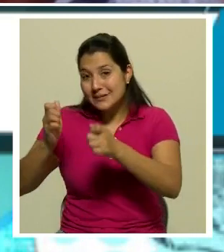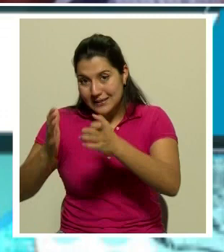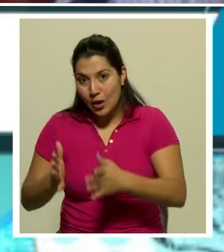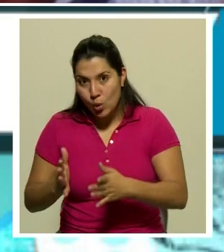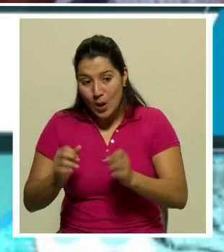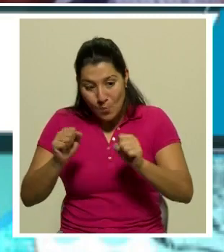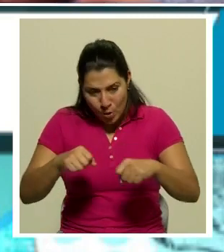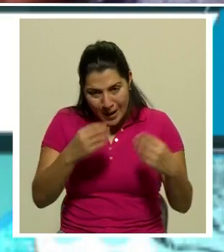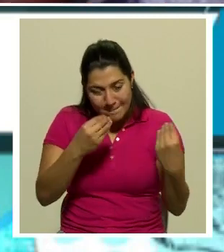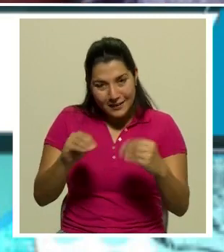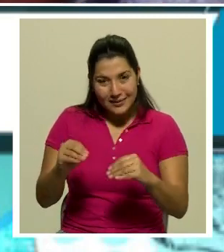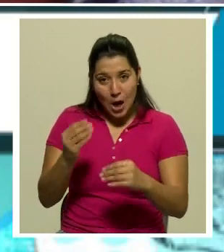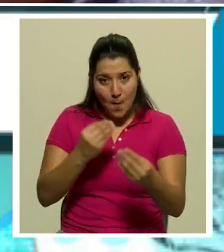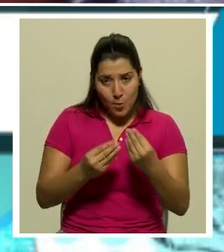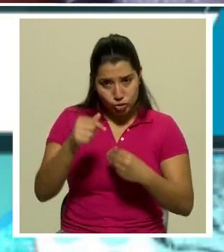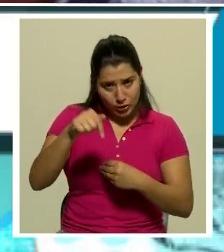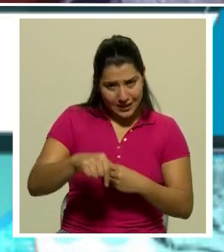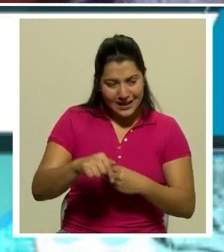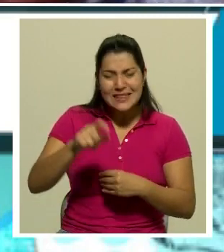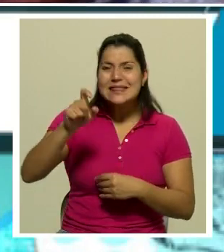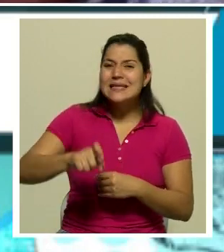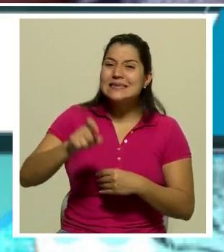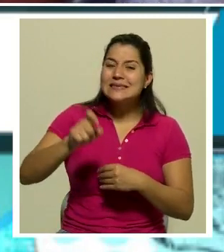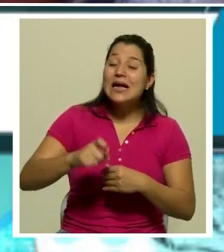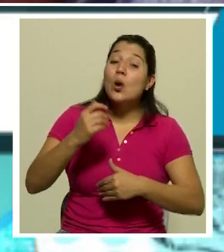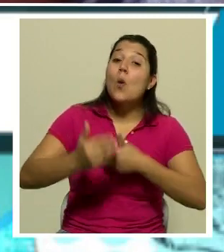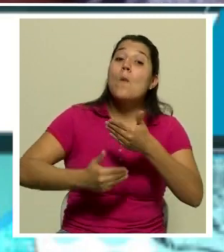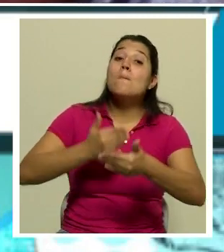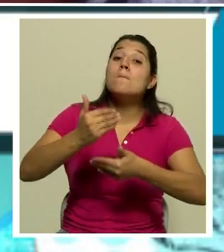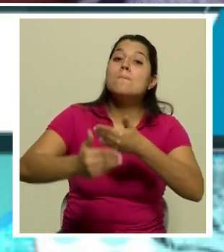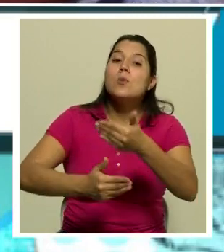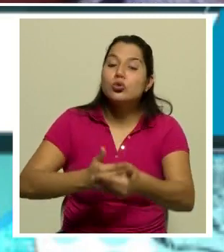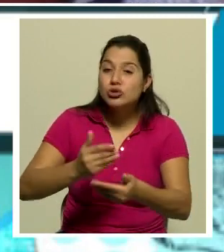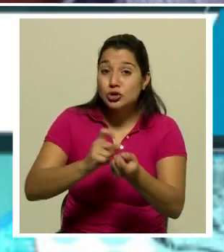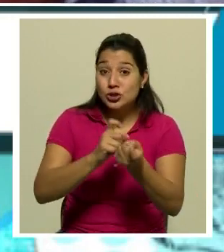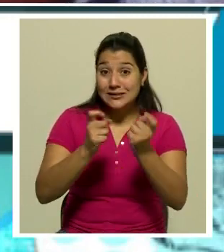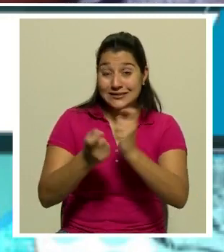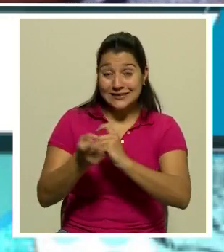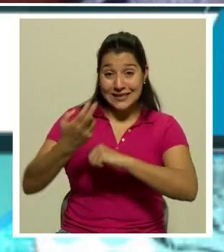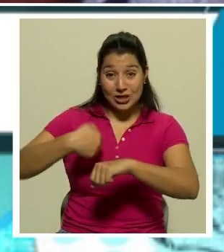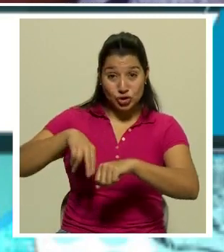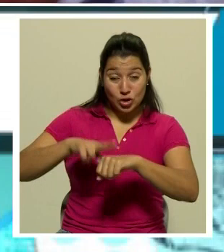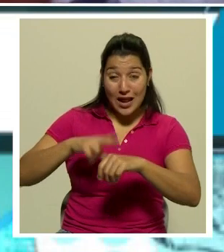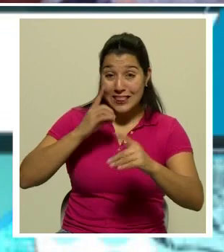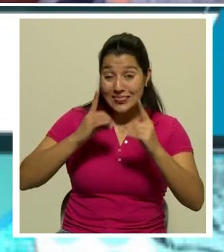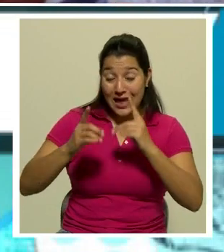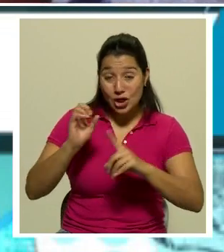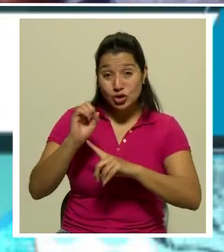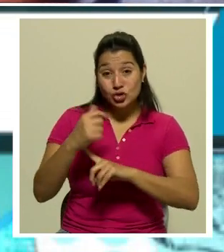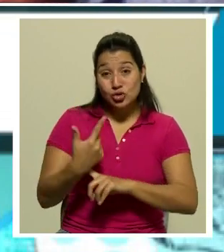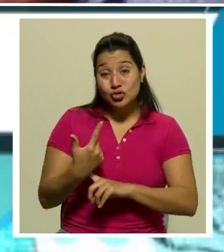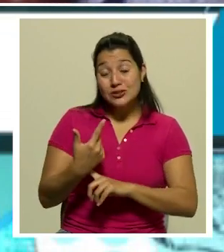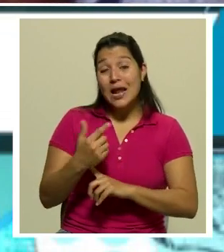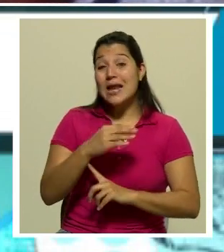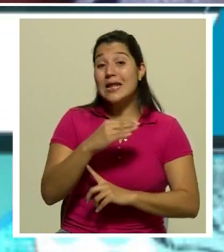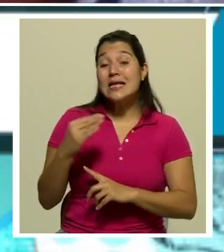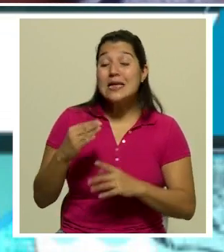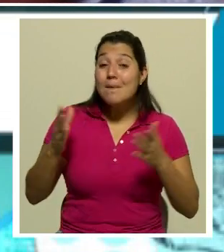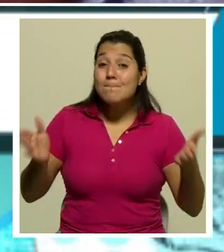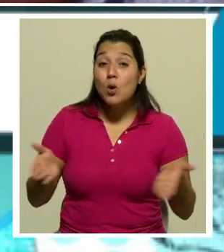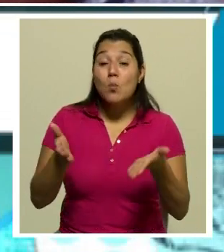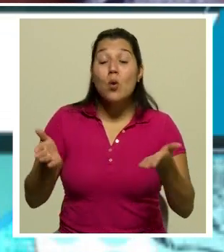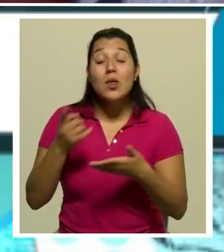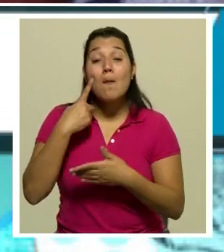creemos que es necesario un proceso de concertación nacional y diálogo social promovido por la Organización Internacional